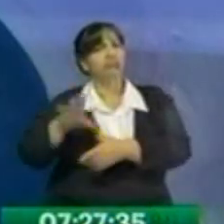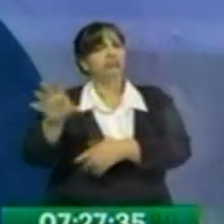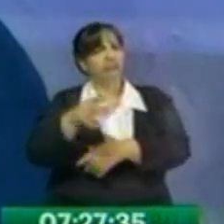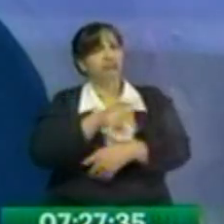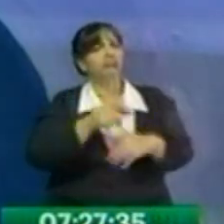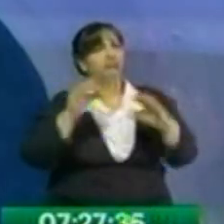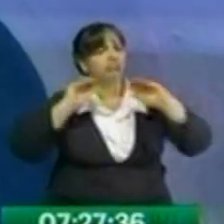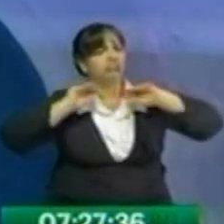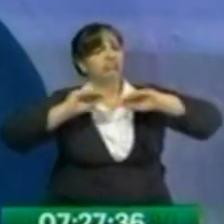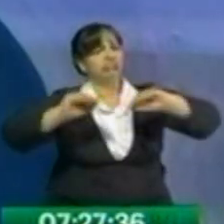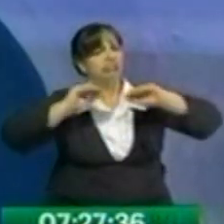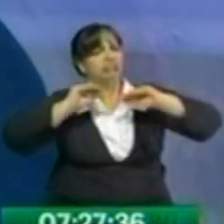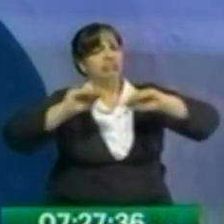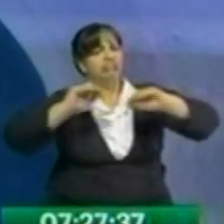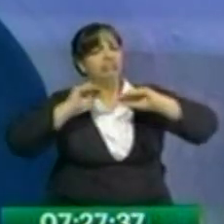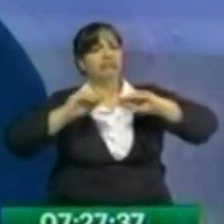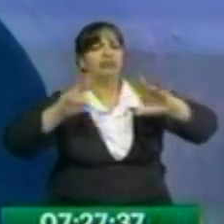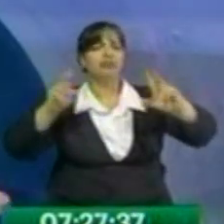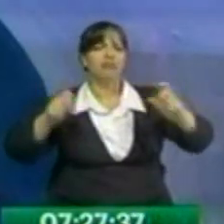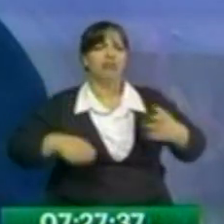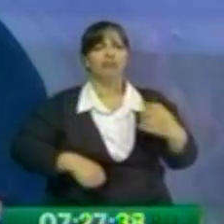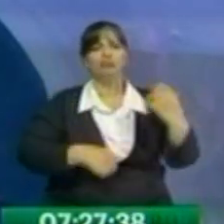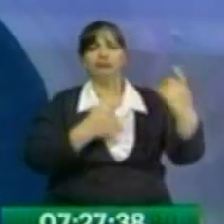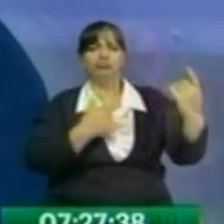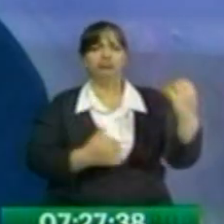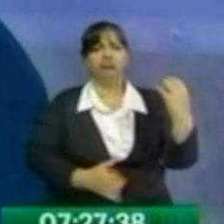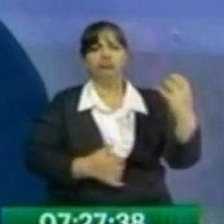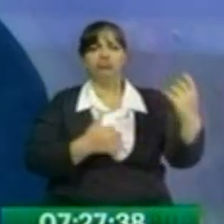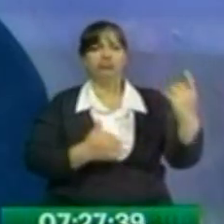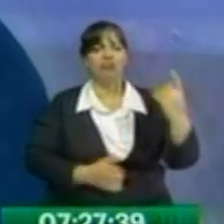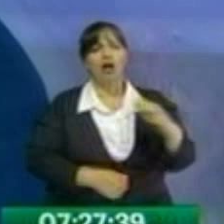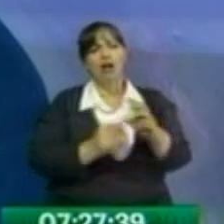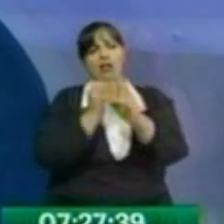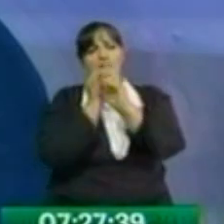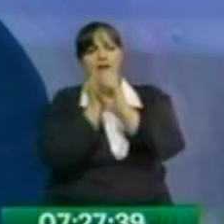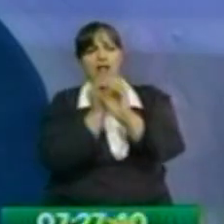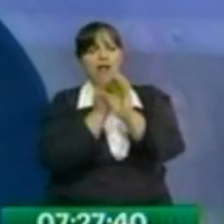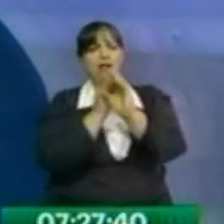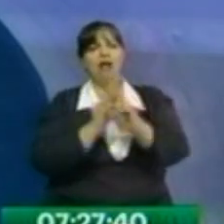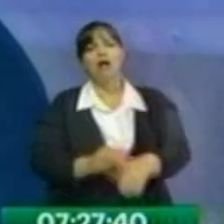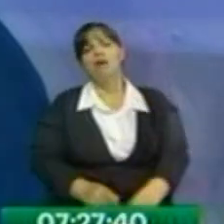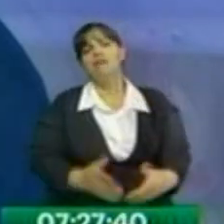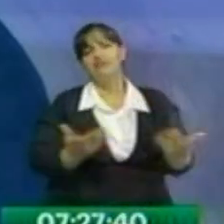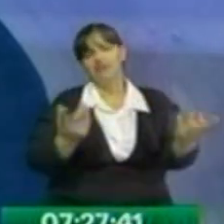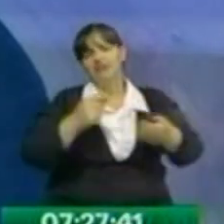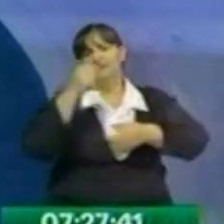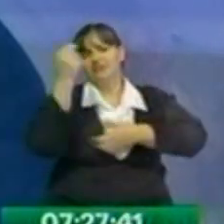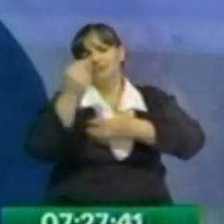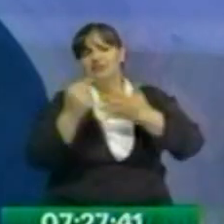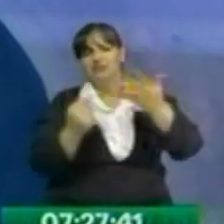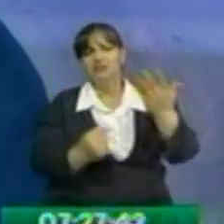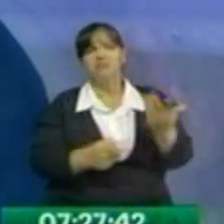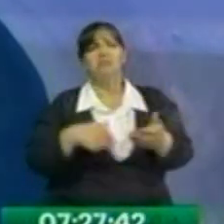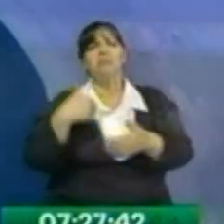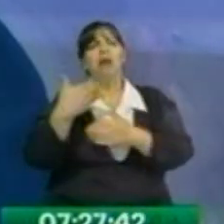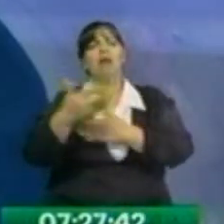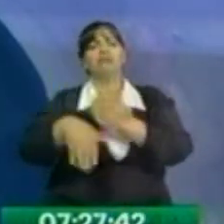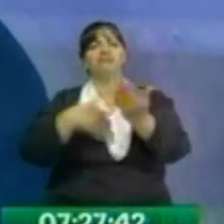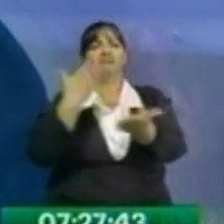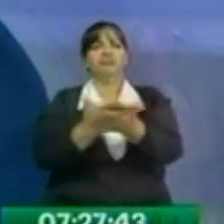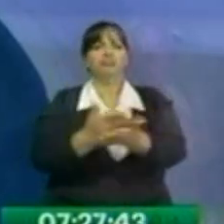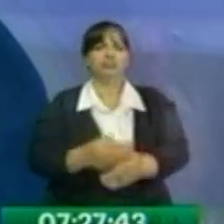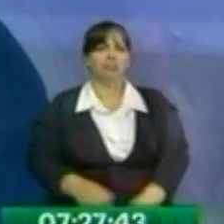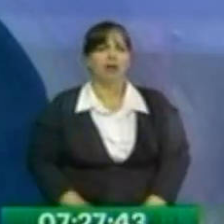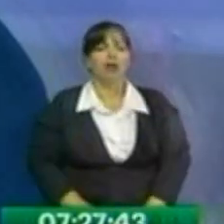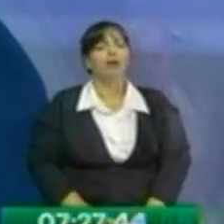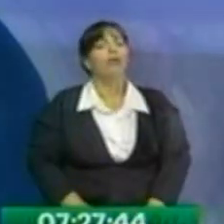empiece a juntarse esto que es necesario para la educación por todos los valores cognitivos que